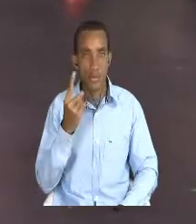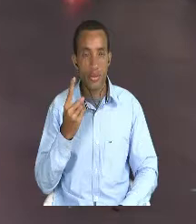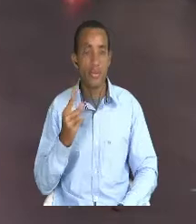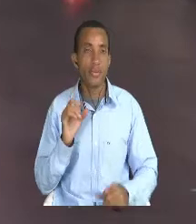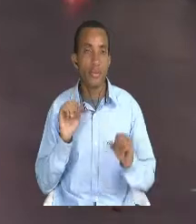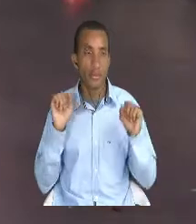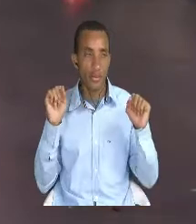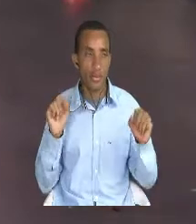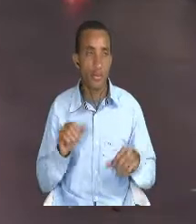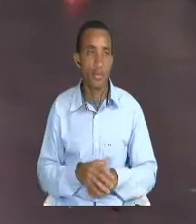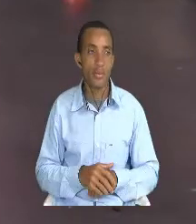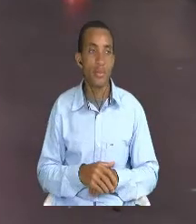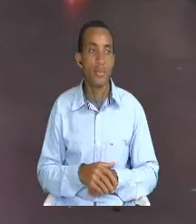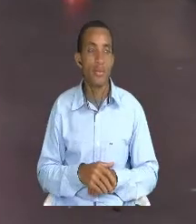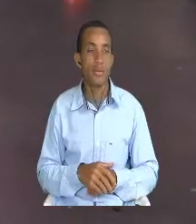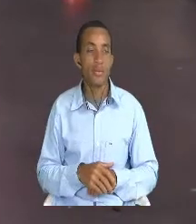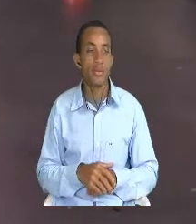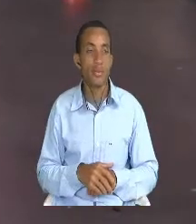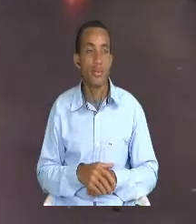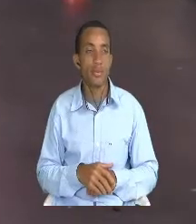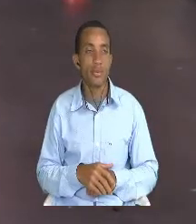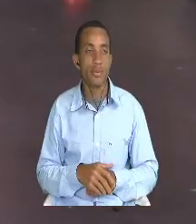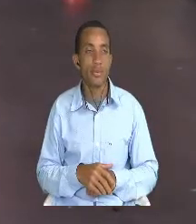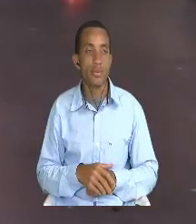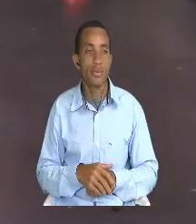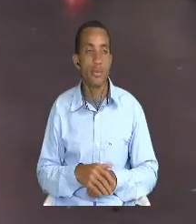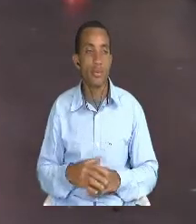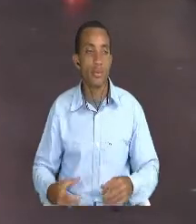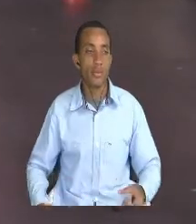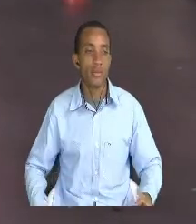curl de bíceps. Voy a pedir a mi compañera que tome las mancuernas.